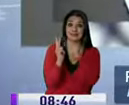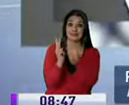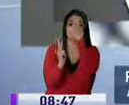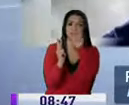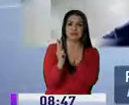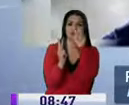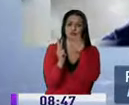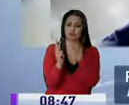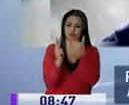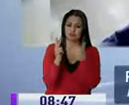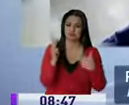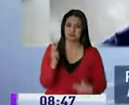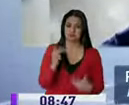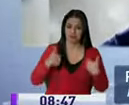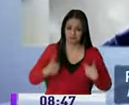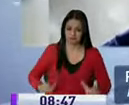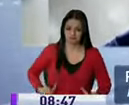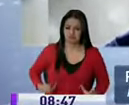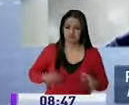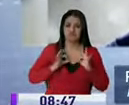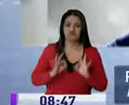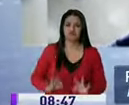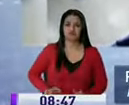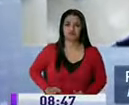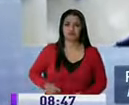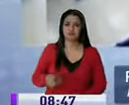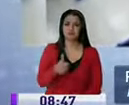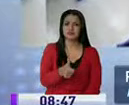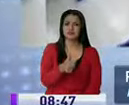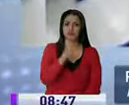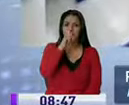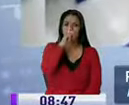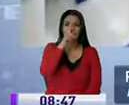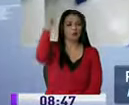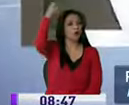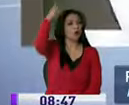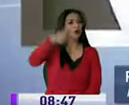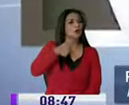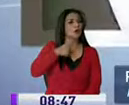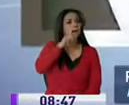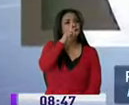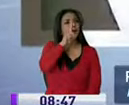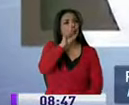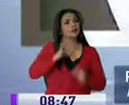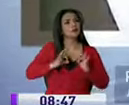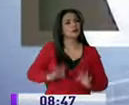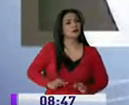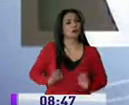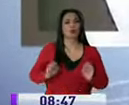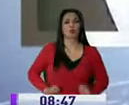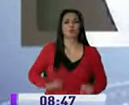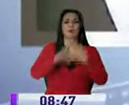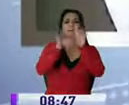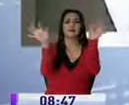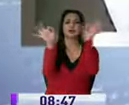tres individuos. Aprovecharon la oportunidad haciéndose pasar como funcionarios de la empresa. Eso de alguna forma